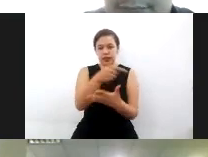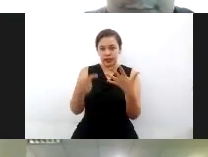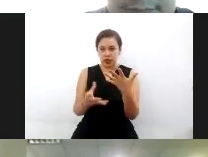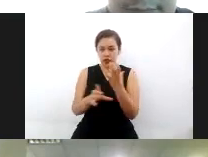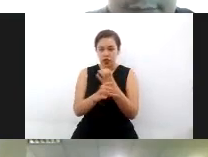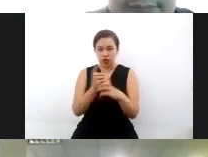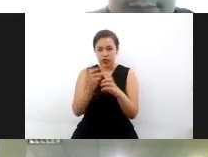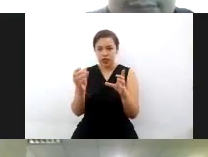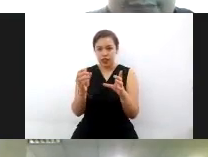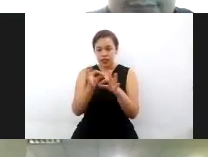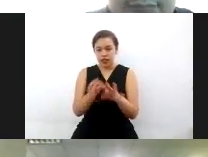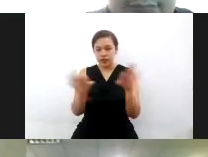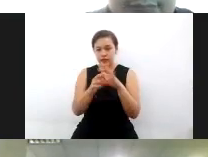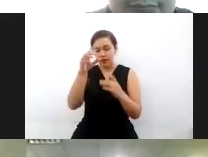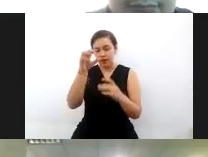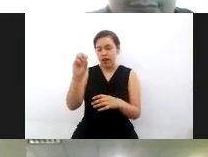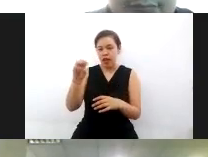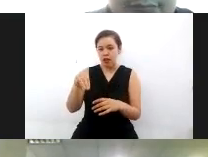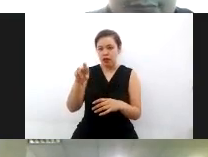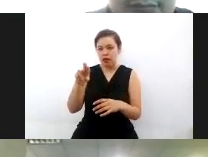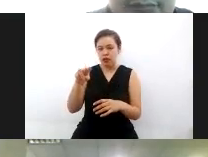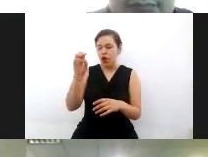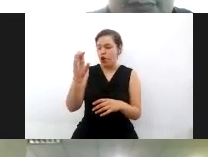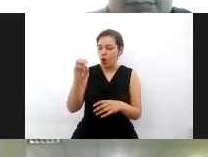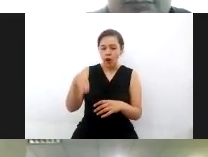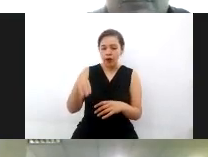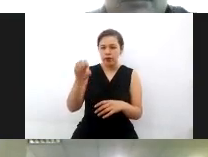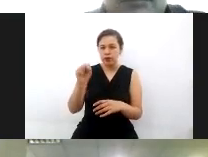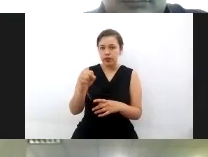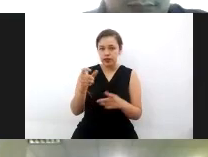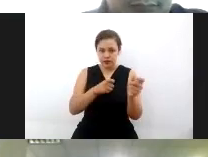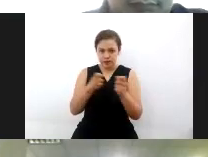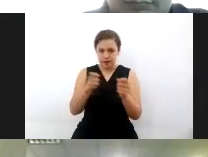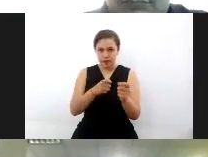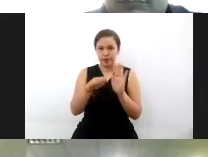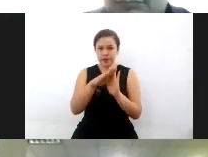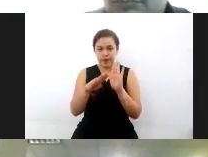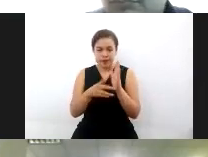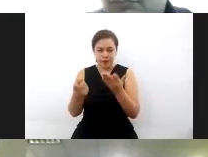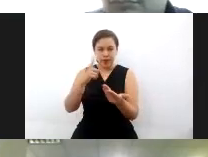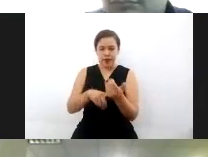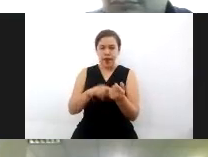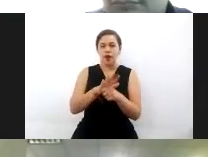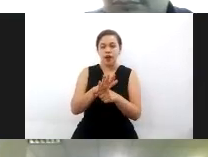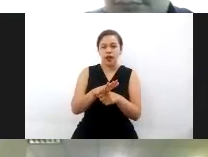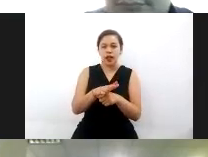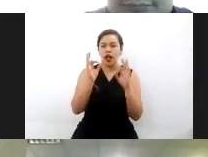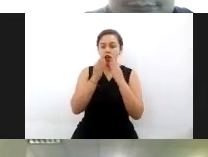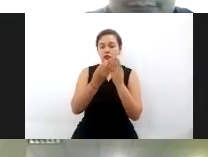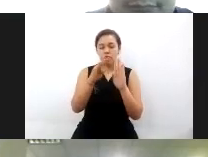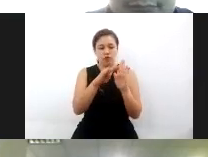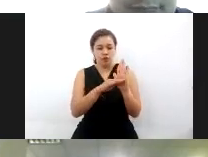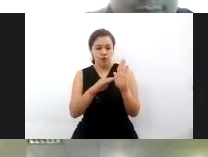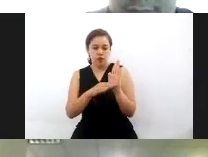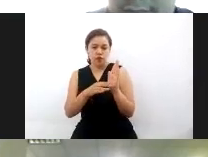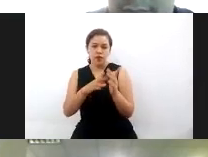Salud. Como medidas sanitarias o fase B de este contenido van a ser las medidas generales para implementar por COVID,